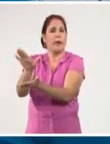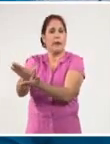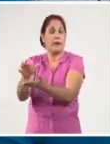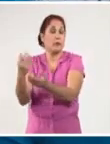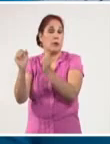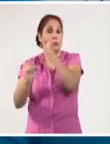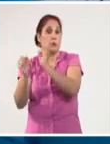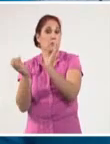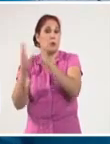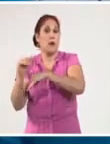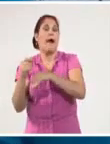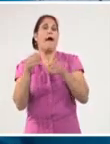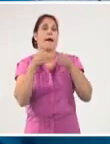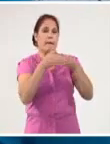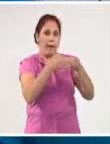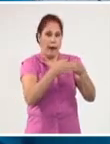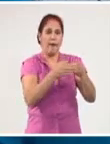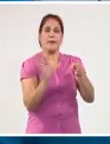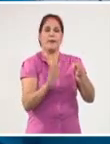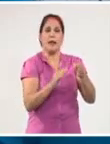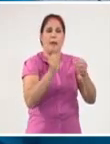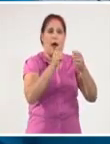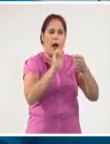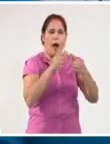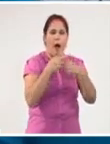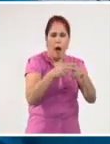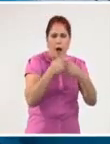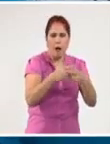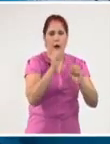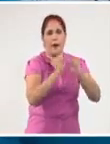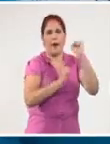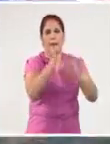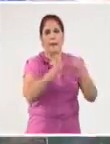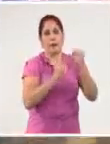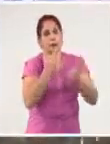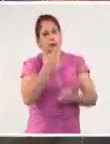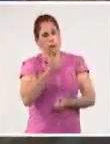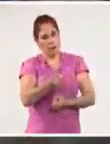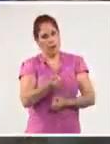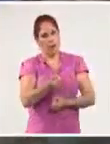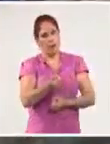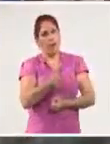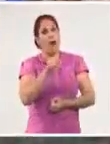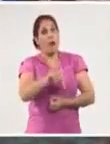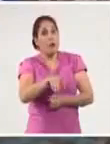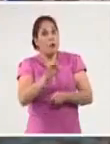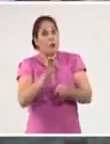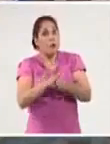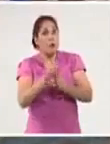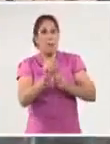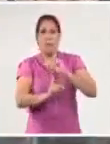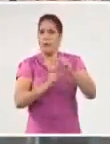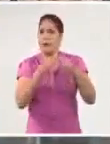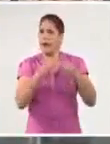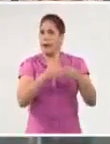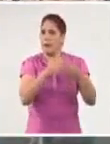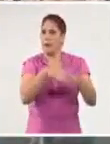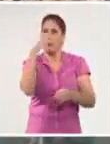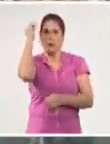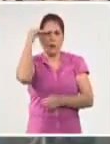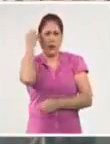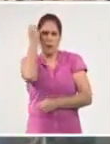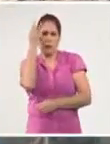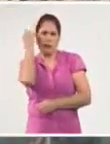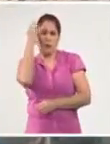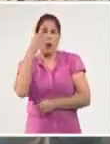se garantiza un mayor número de producción y una mayor estabilidad de las embarcaciones en zona de pesca. La puesta en marcha de cada embarcación reconoce a la